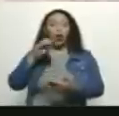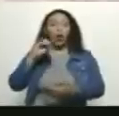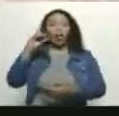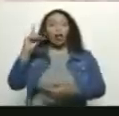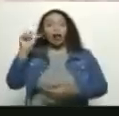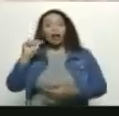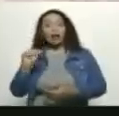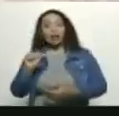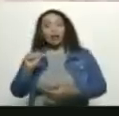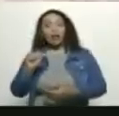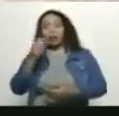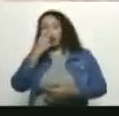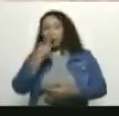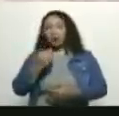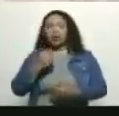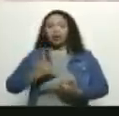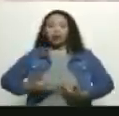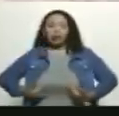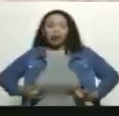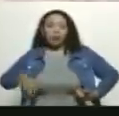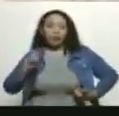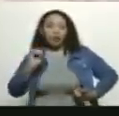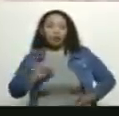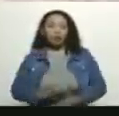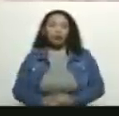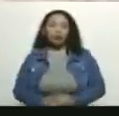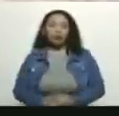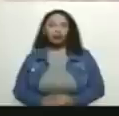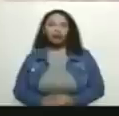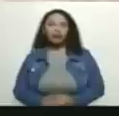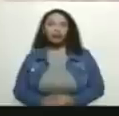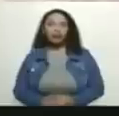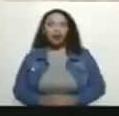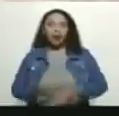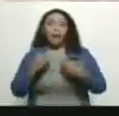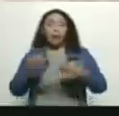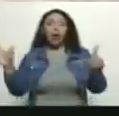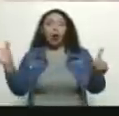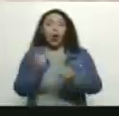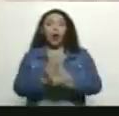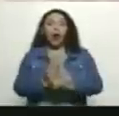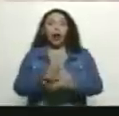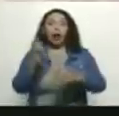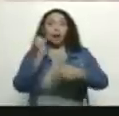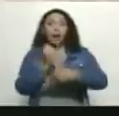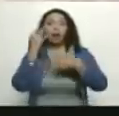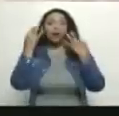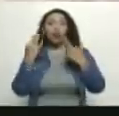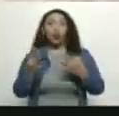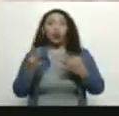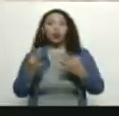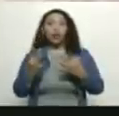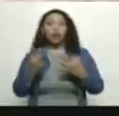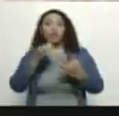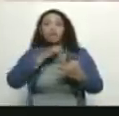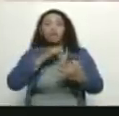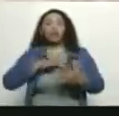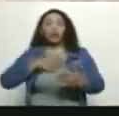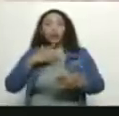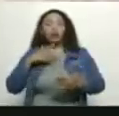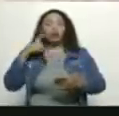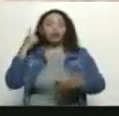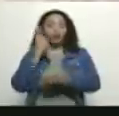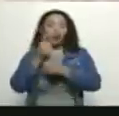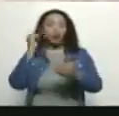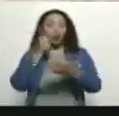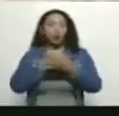de pobreza y hambre cero. Para lograr una Iberoamérica justa y sostenible, debemos luchar por